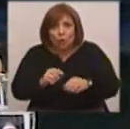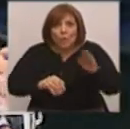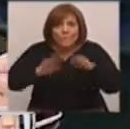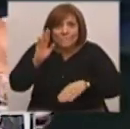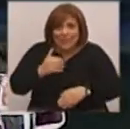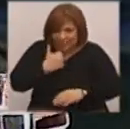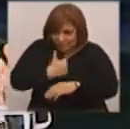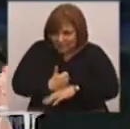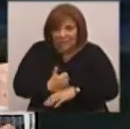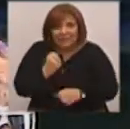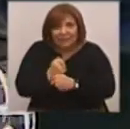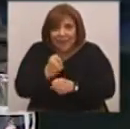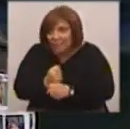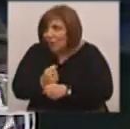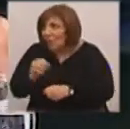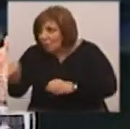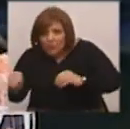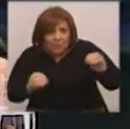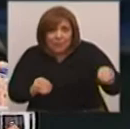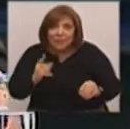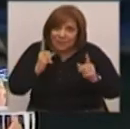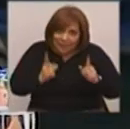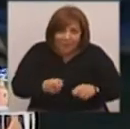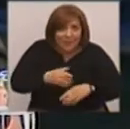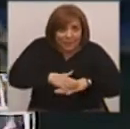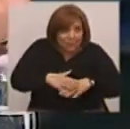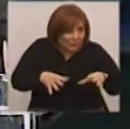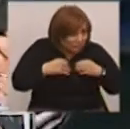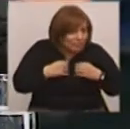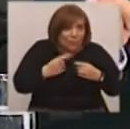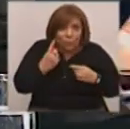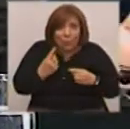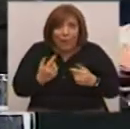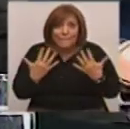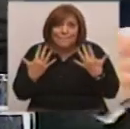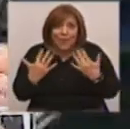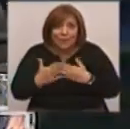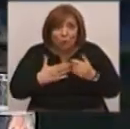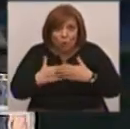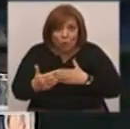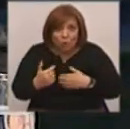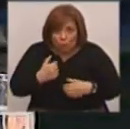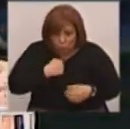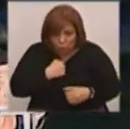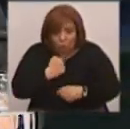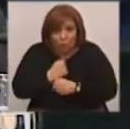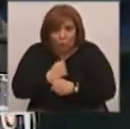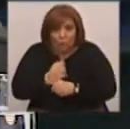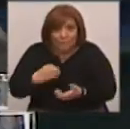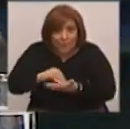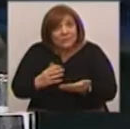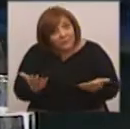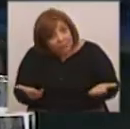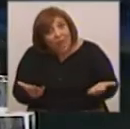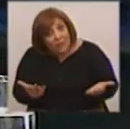presencia y de trabajo, porque también implica una mano de obra más que se aporta al Así comercio, es, ¿no? así es.